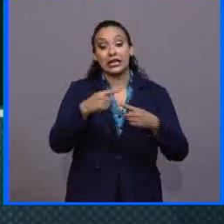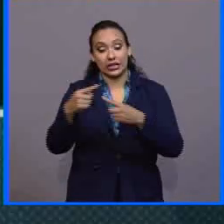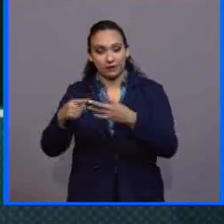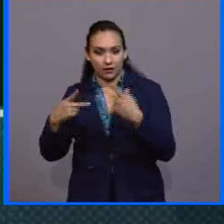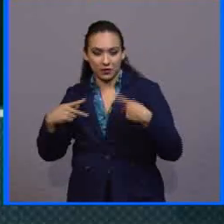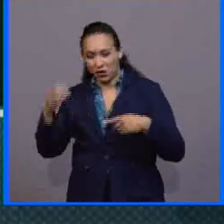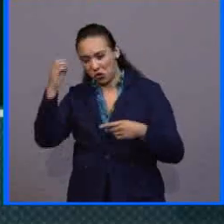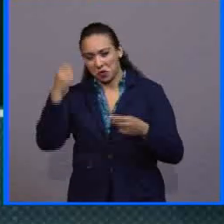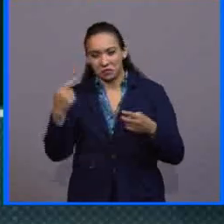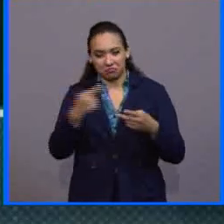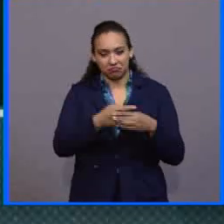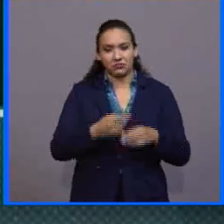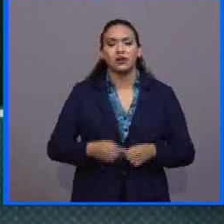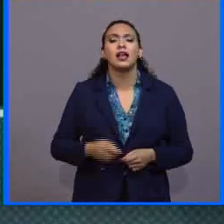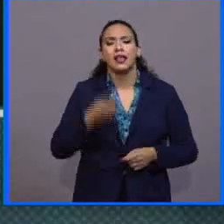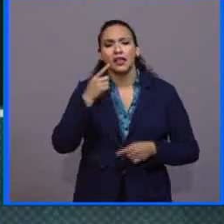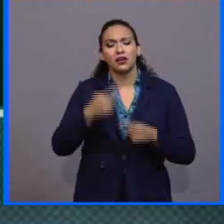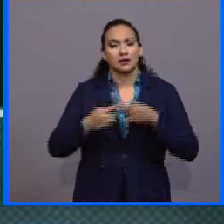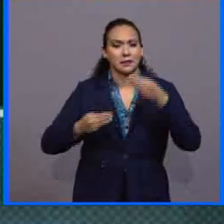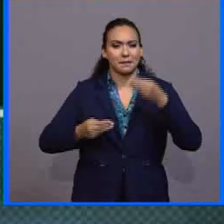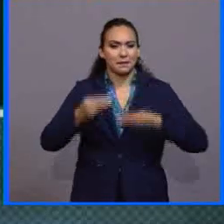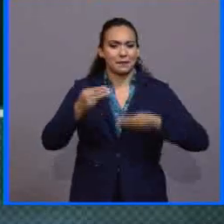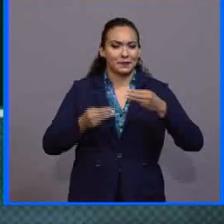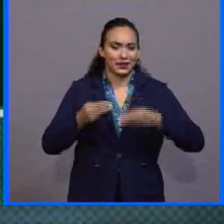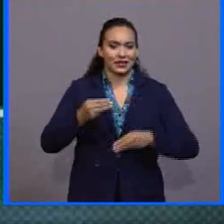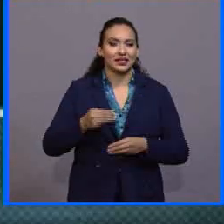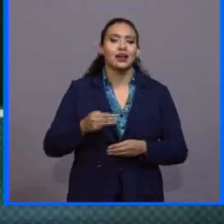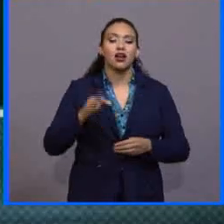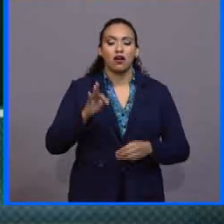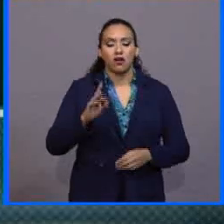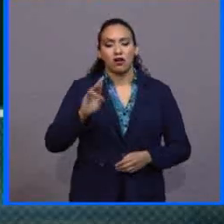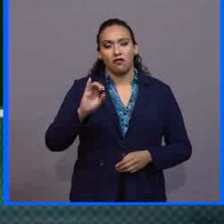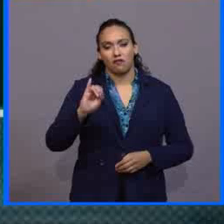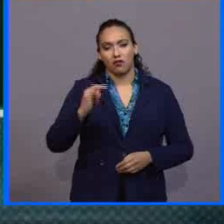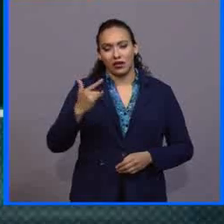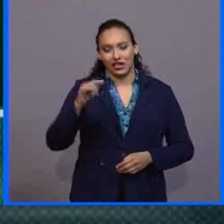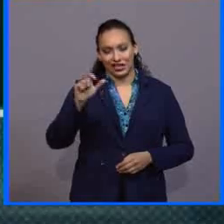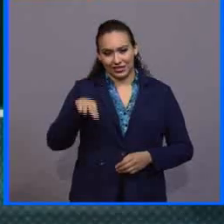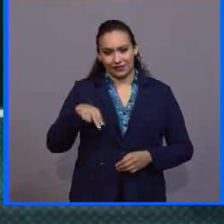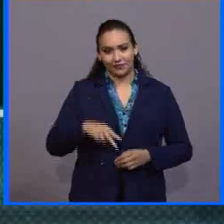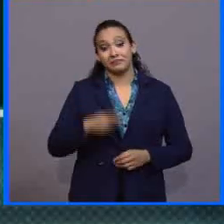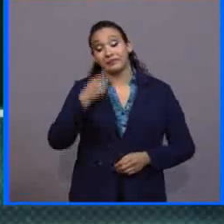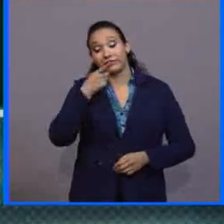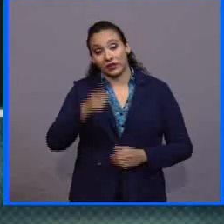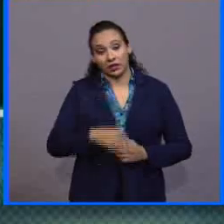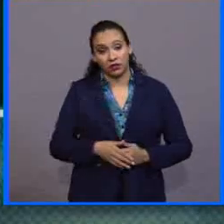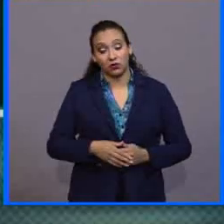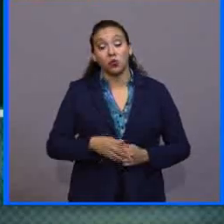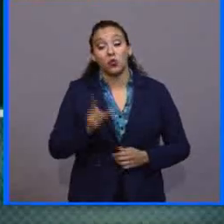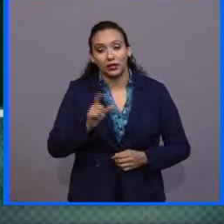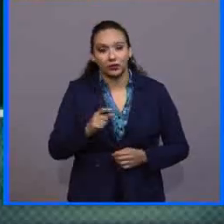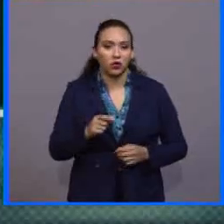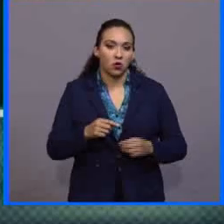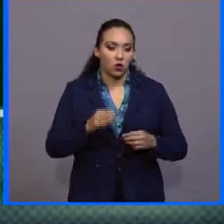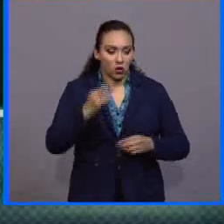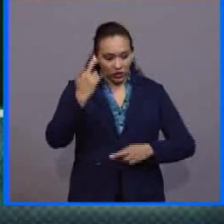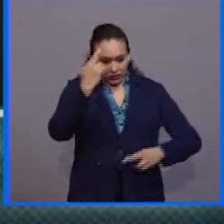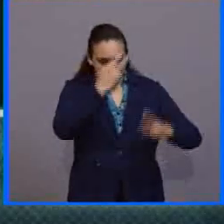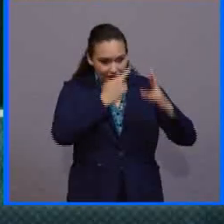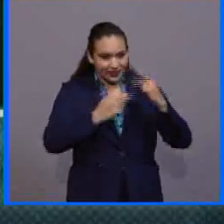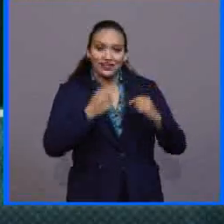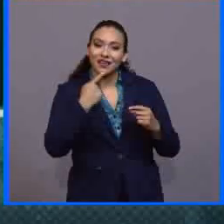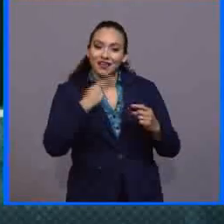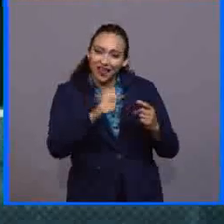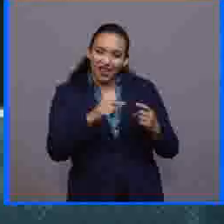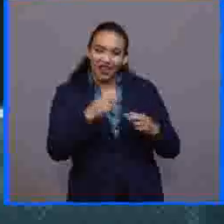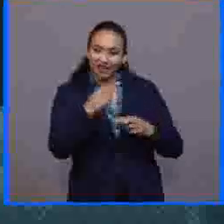impugnación. Explicó el magistrado de circuito, Froilán Muñoz Alvarado. Señaló que los recursos de revisión y de quejas se